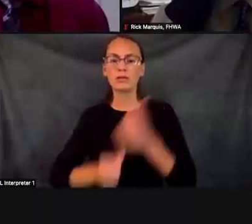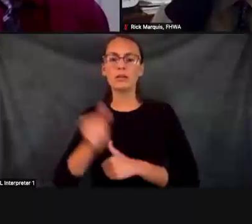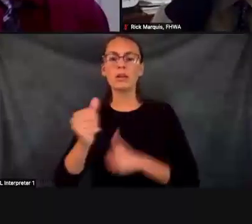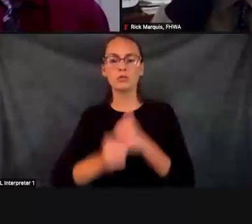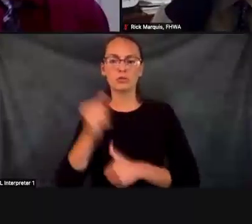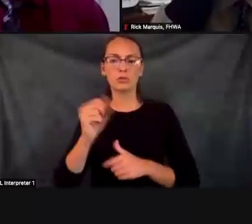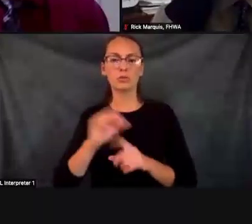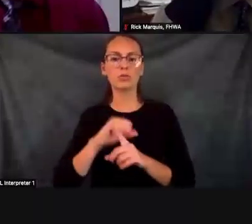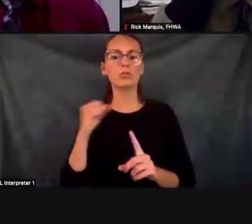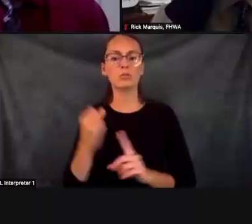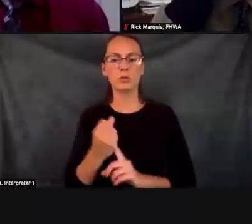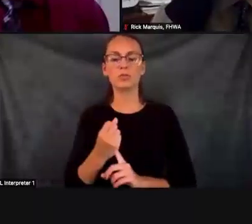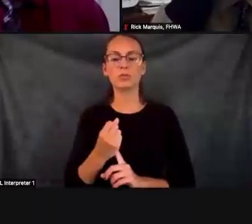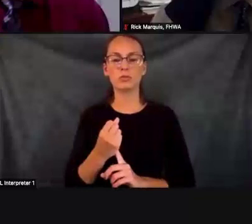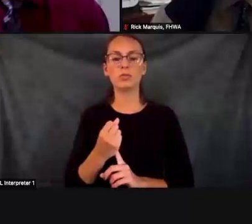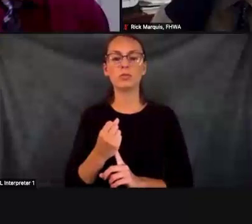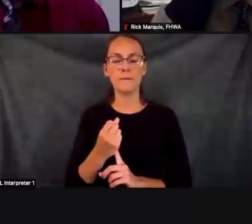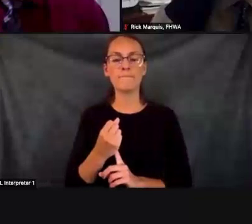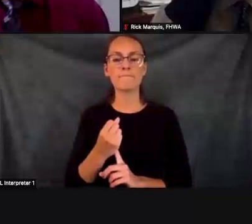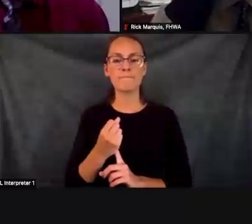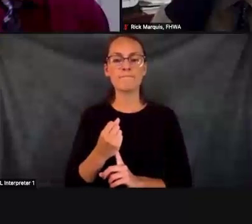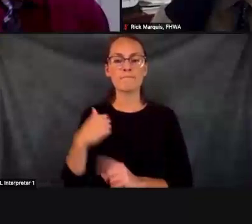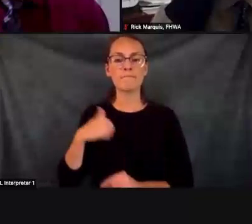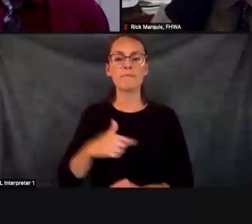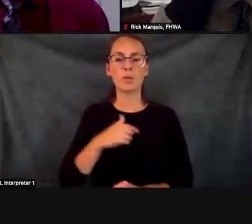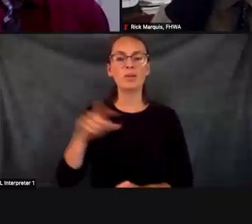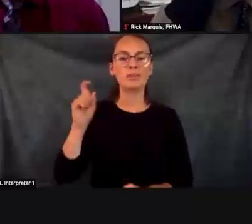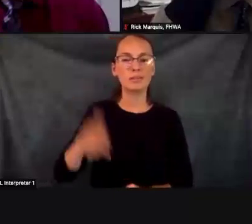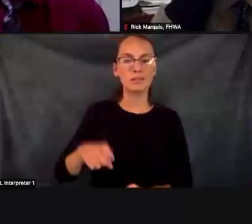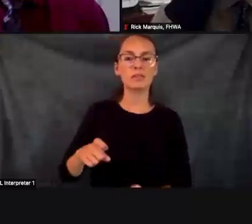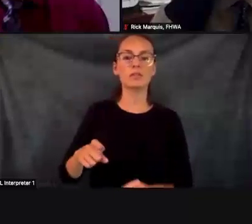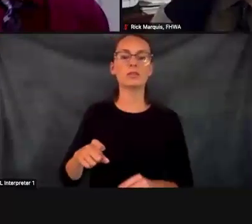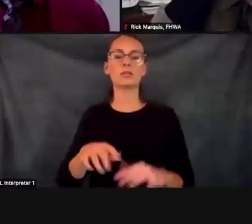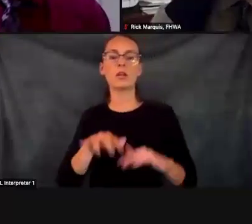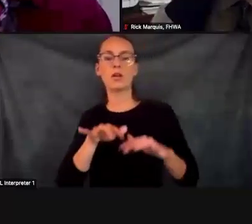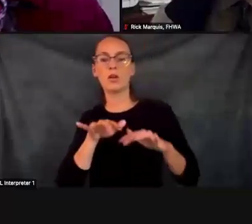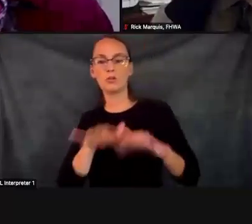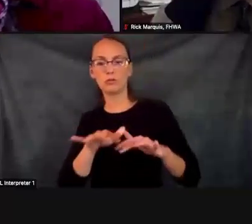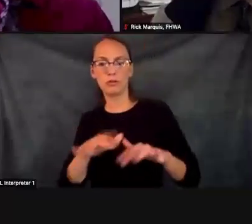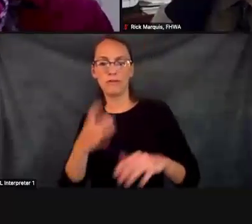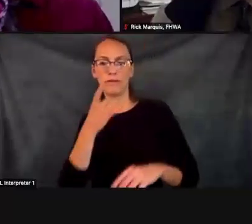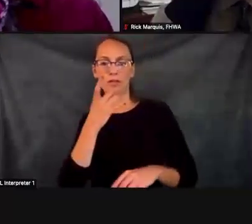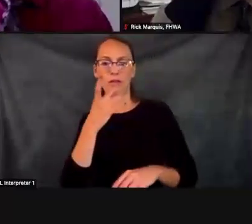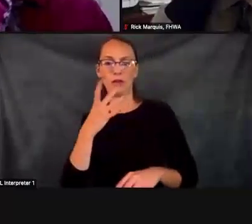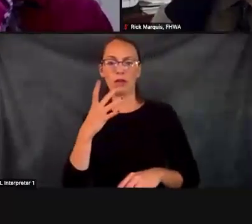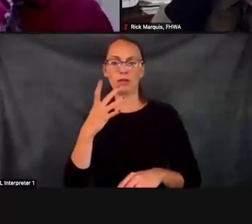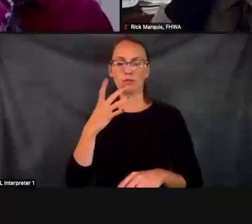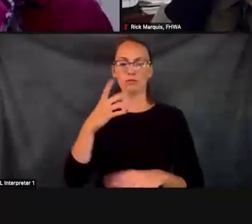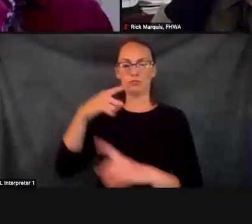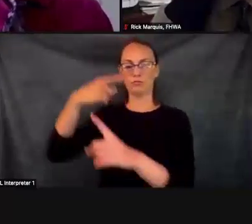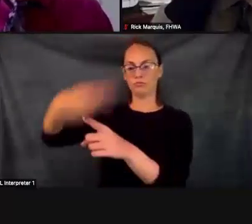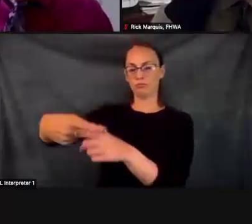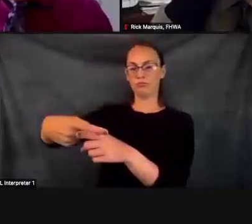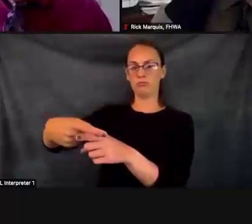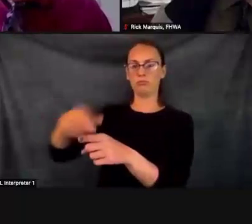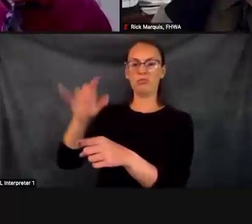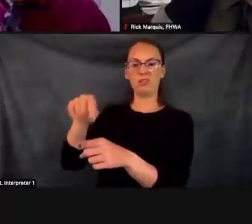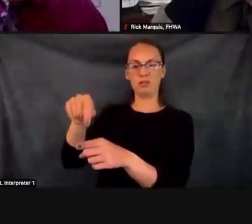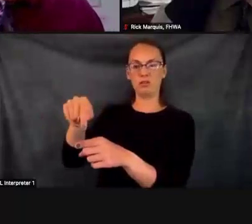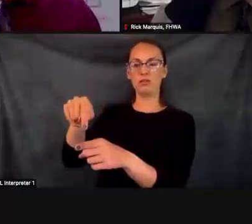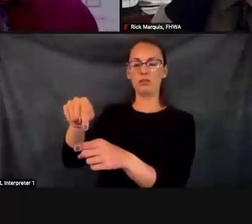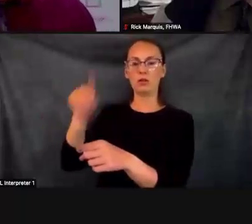Una situación súper peligrosa y necesitamos un semáforo en